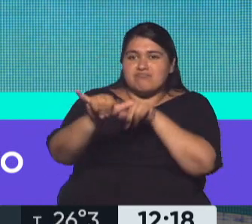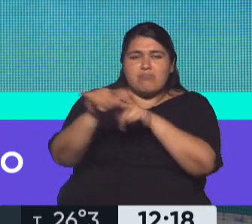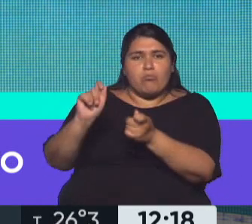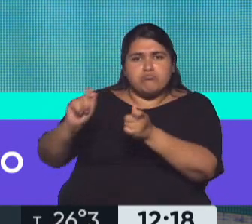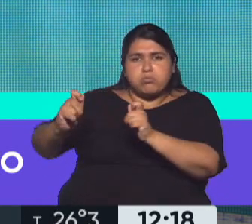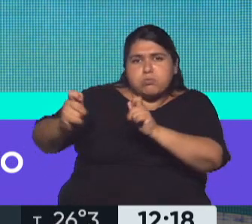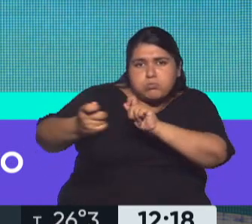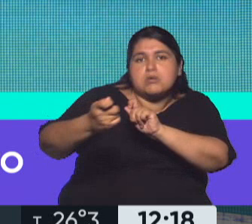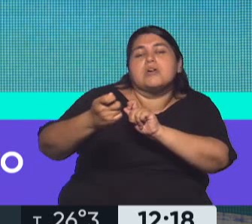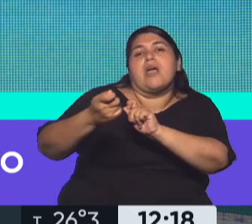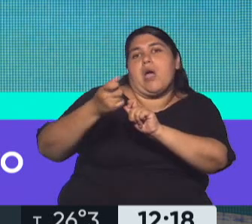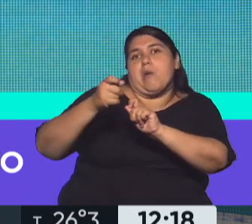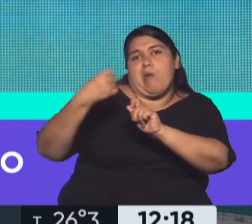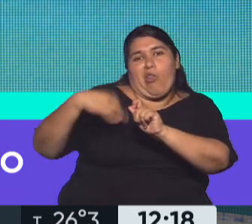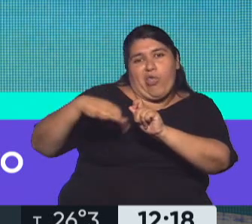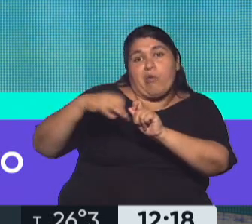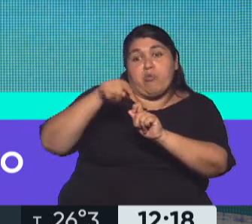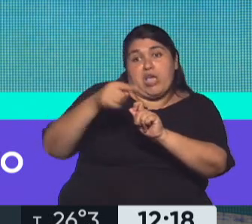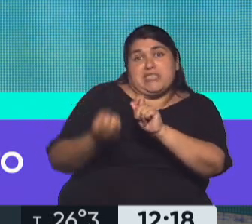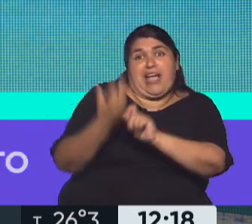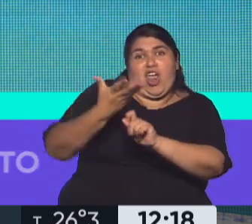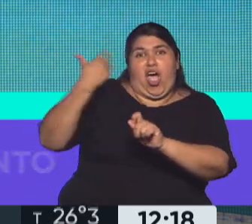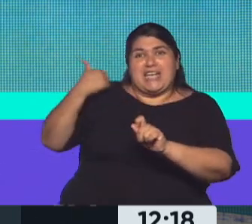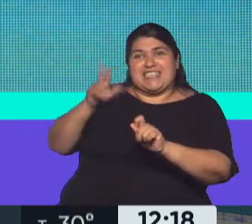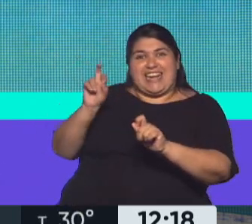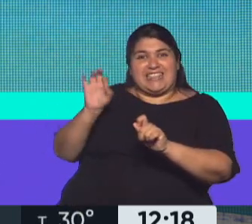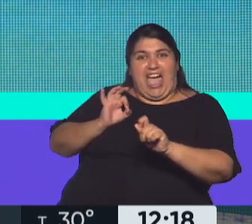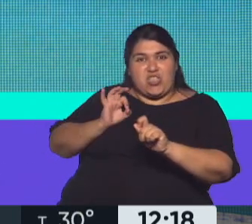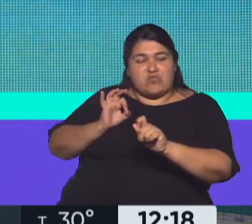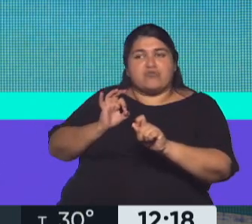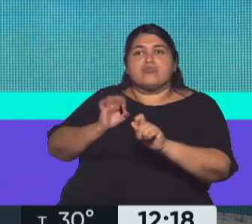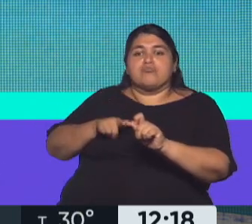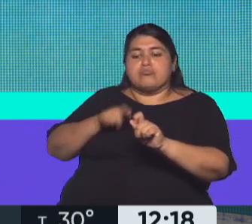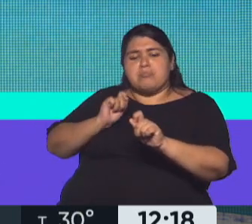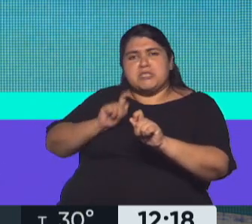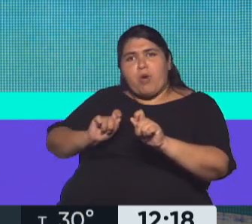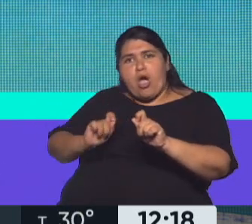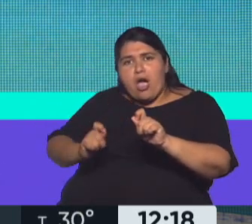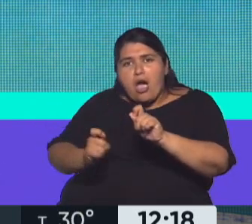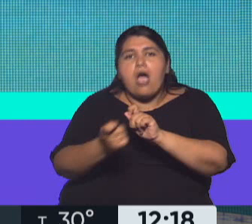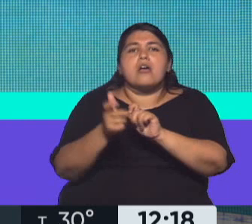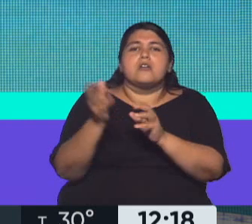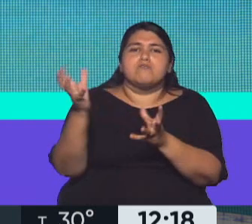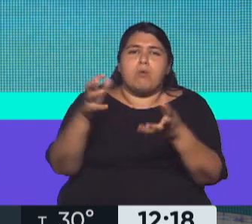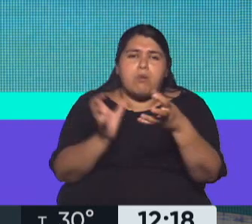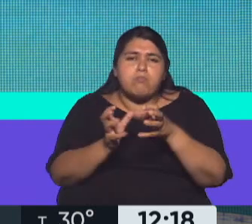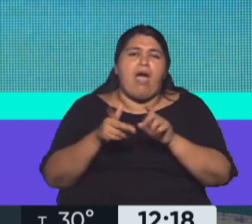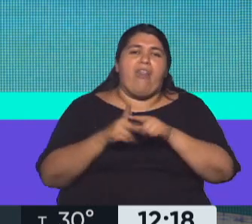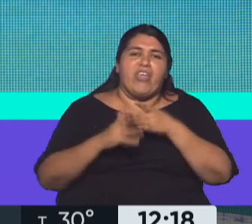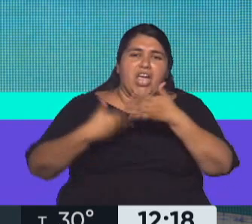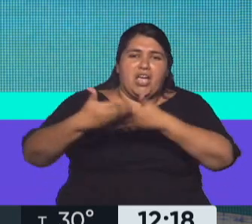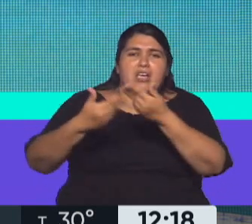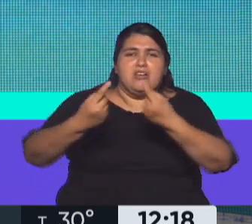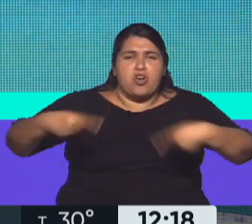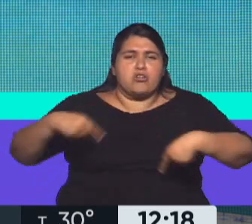pero bueno, se creó hace 30 años, hay que aggiornarlo y se lo va a proveer de nuevos sistemas digitales y